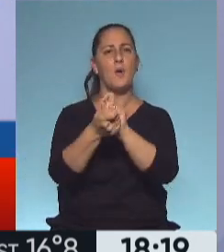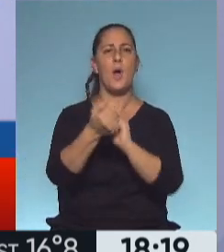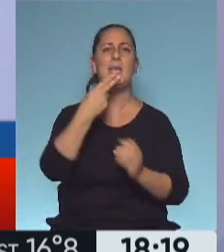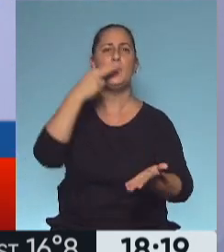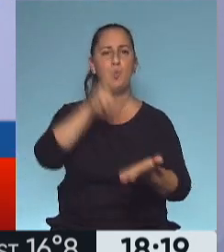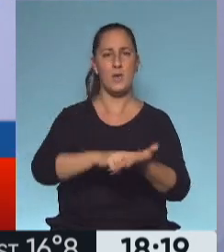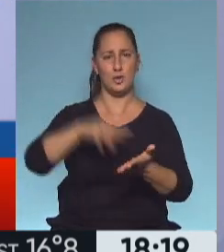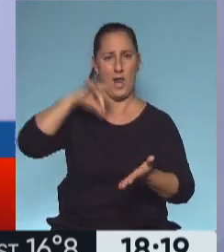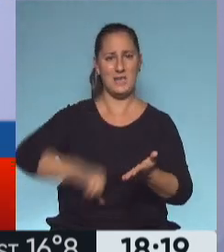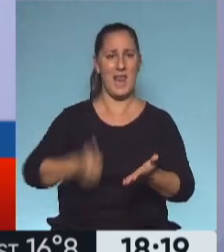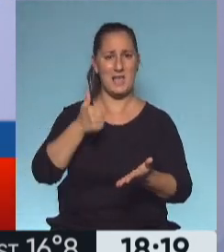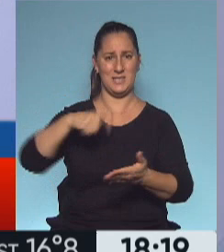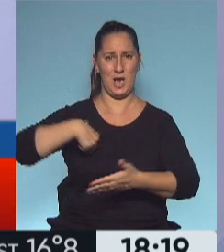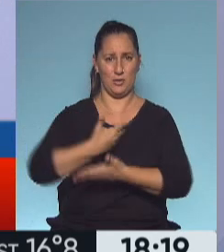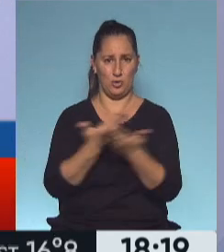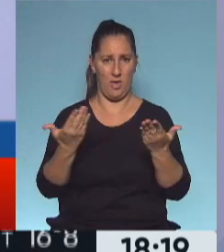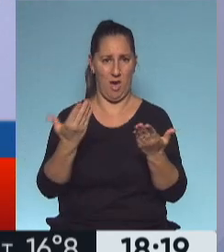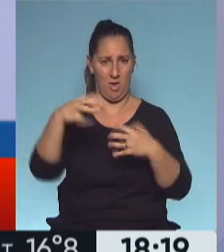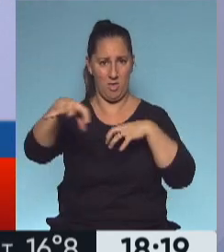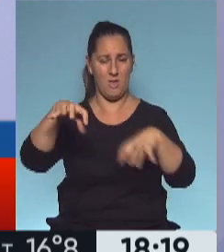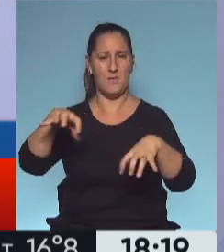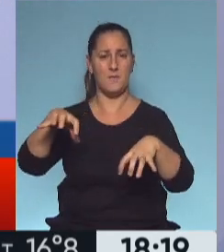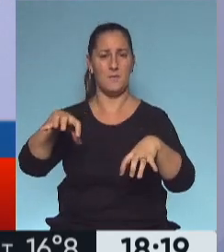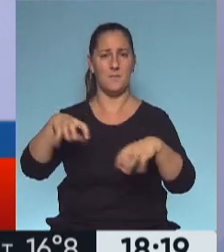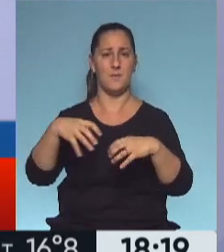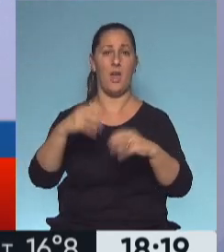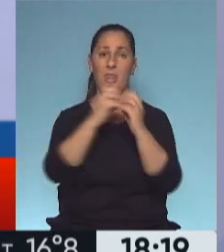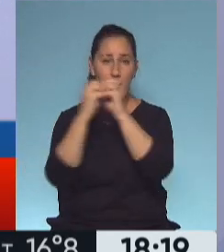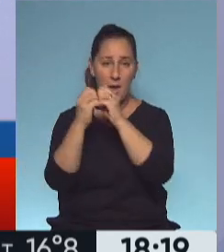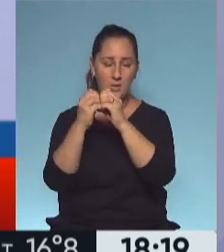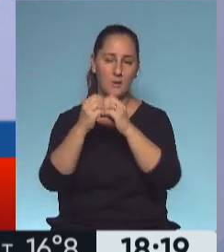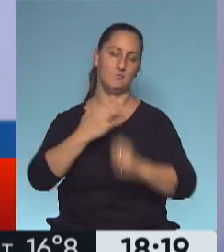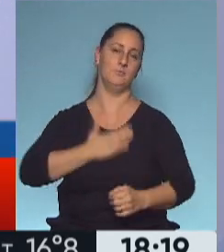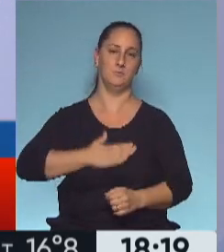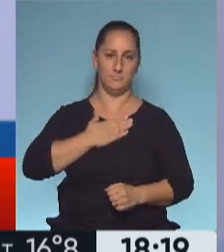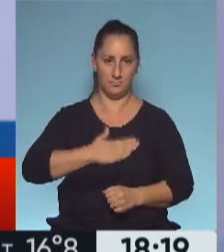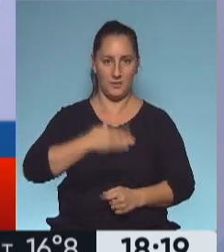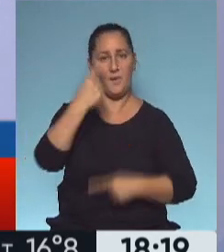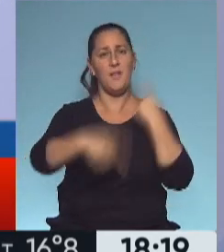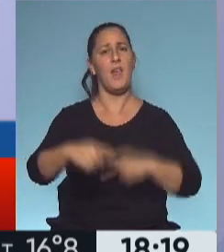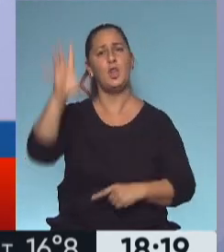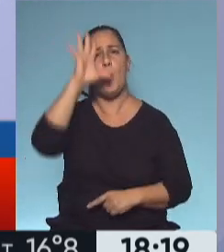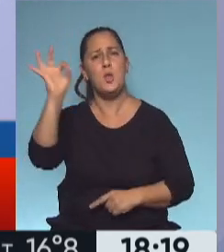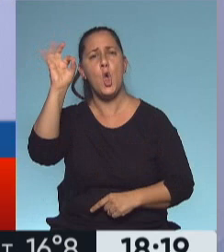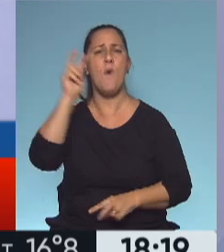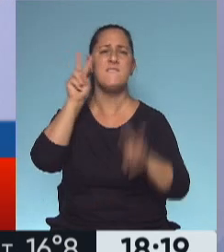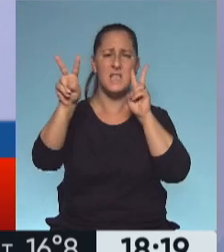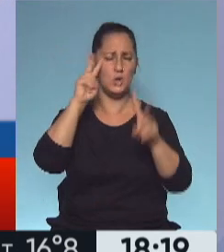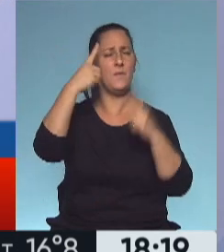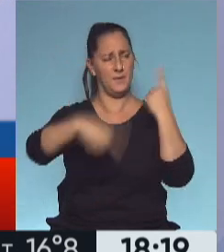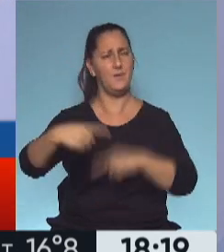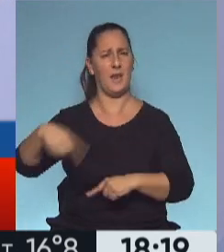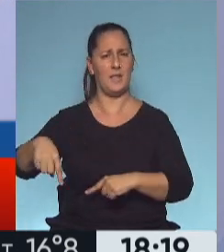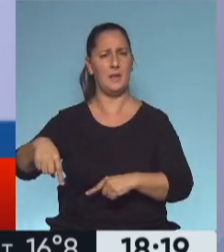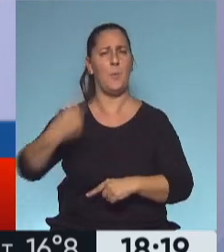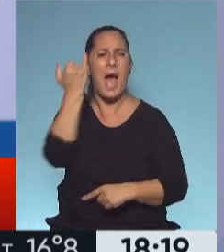las ganancias de las sociedades. Bienvenido el debate al respecto, y hay distintas visiones sobre ello. Pero hay una cuestión